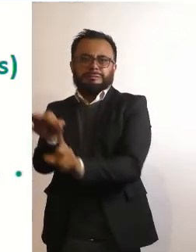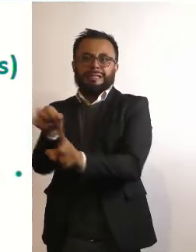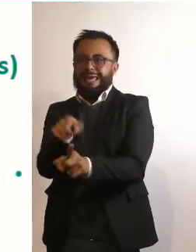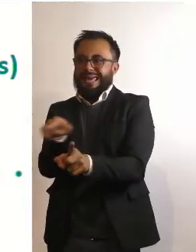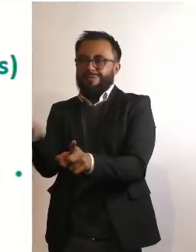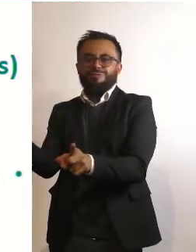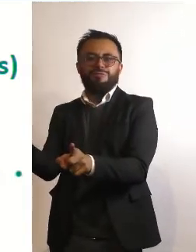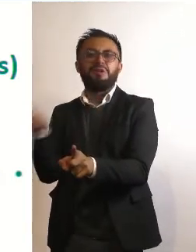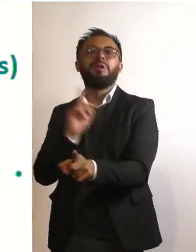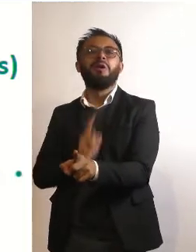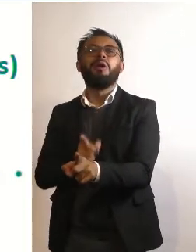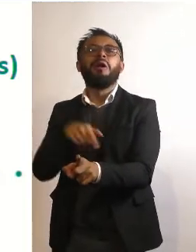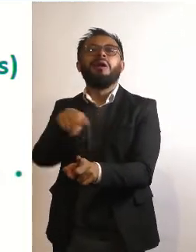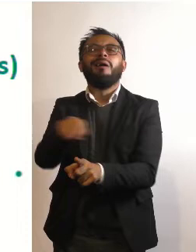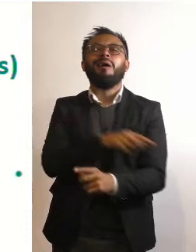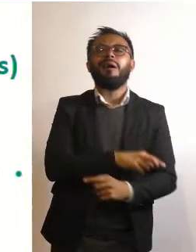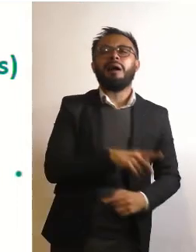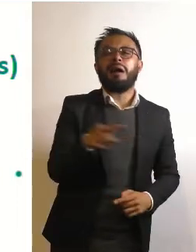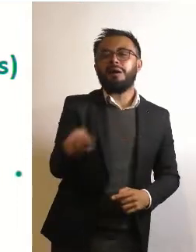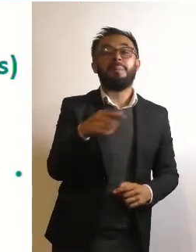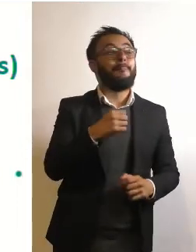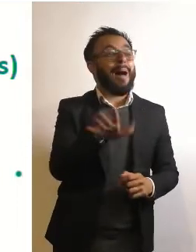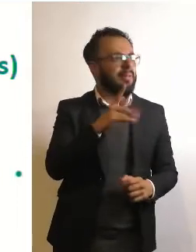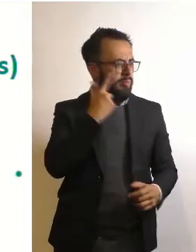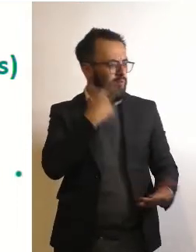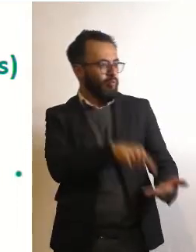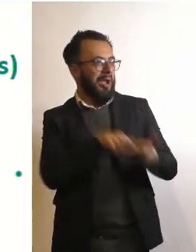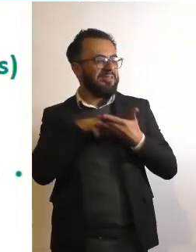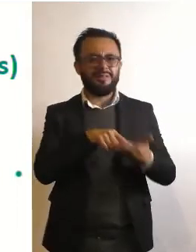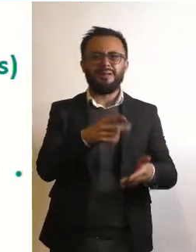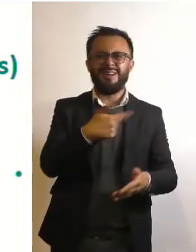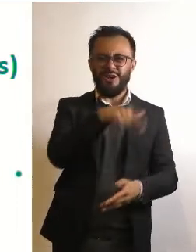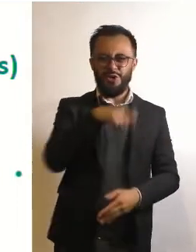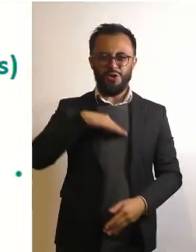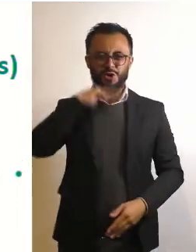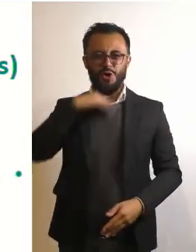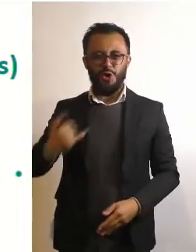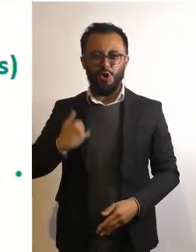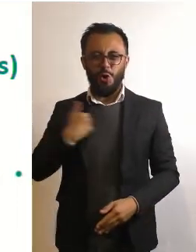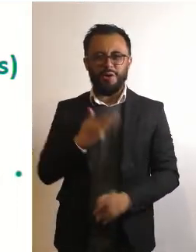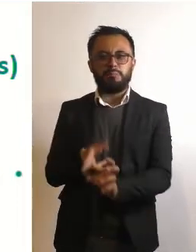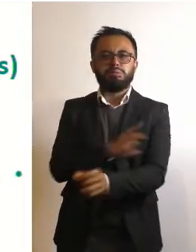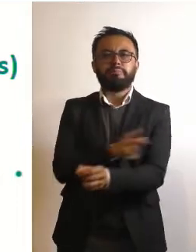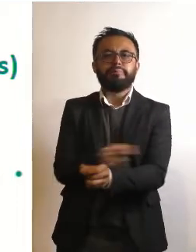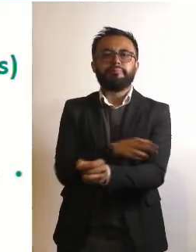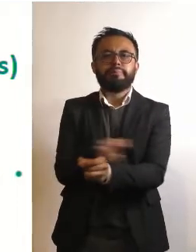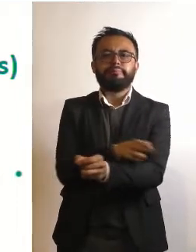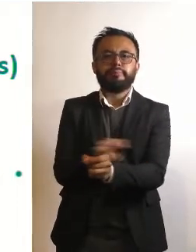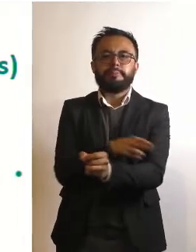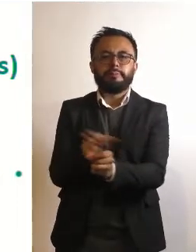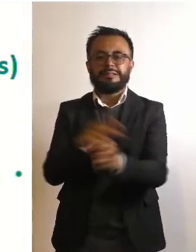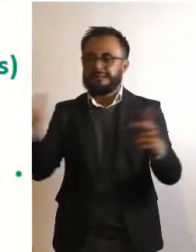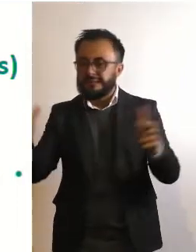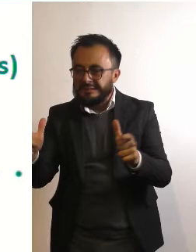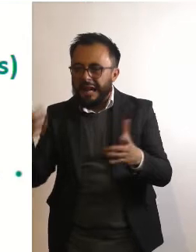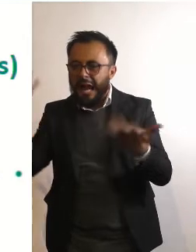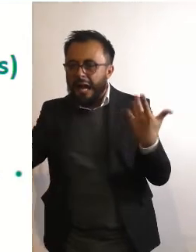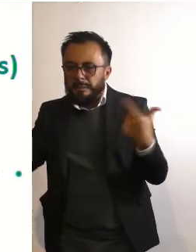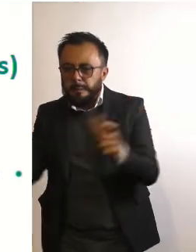por lo general hay mucha deserción. Entonces, pues lo que queremos es lograr fortalecer este